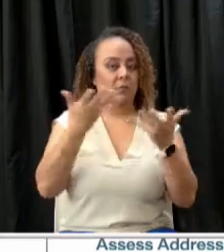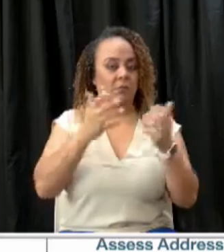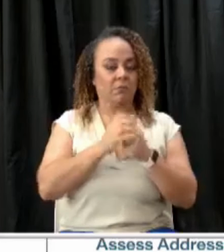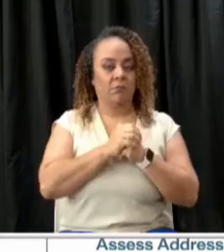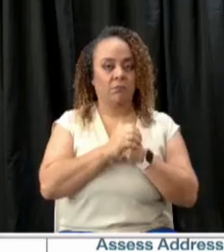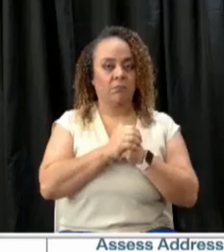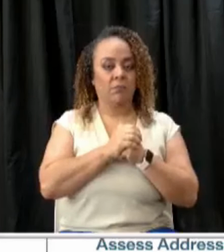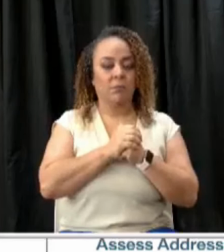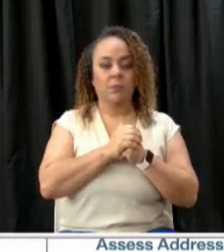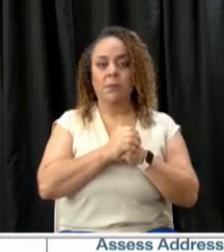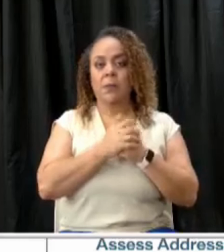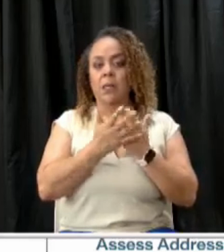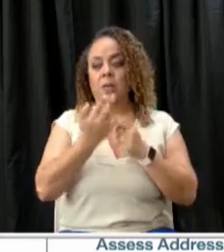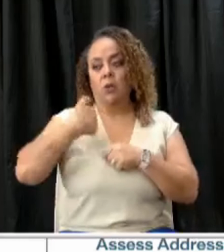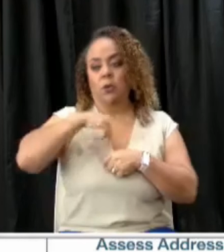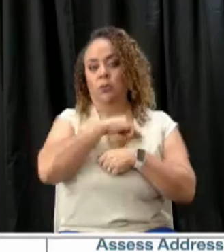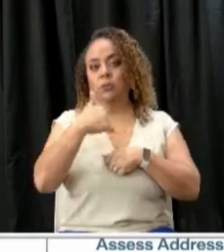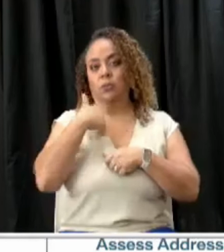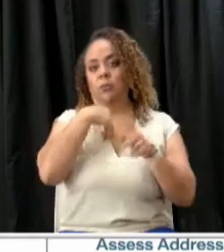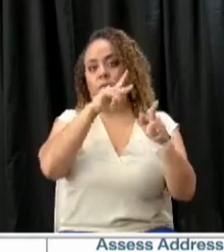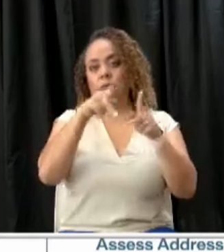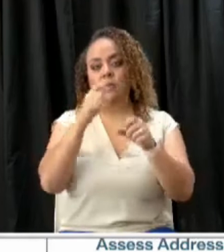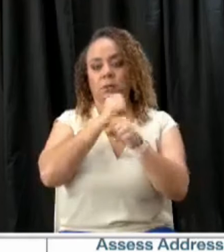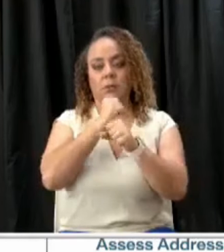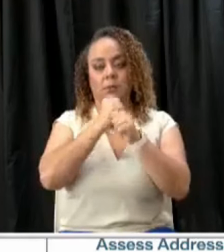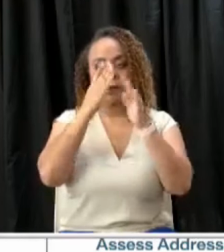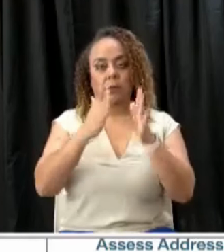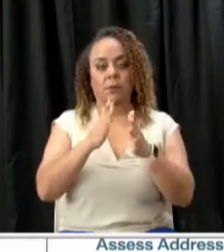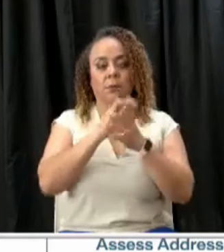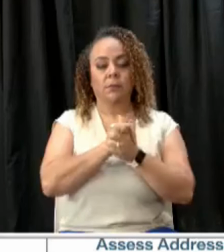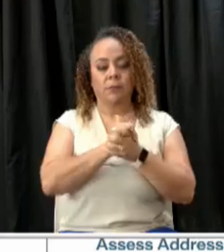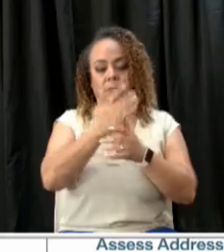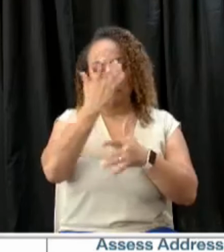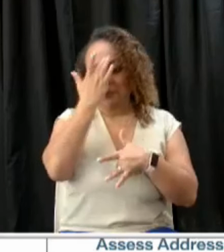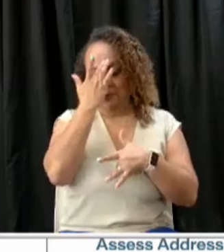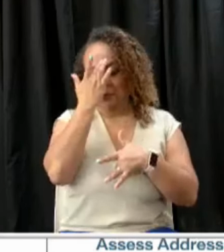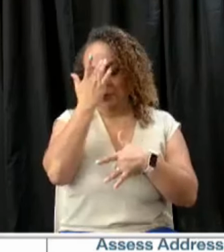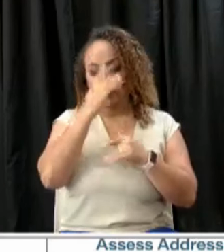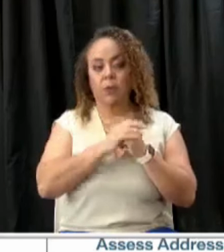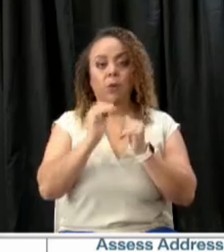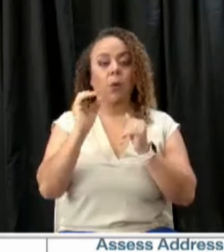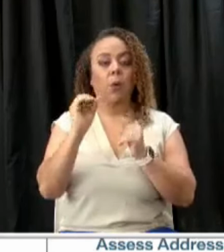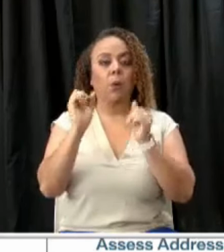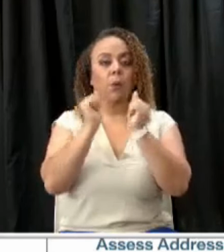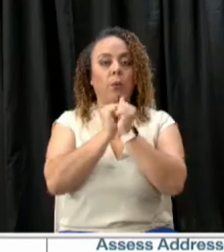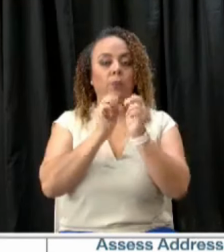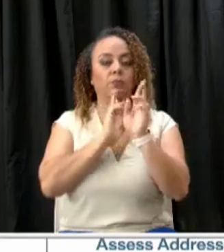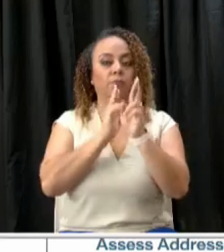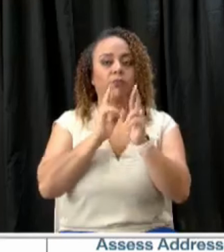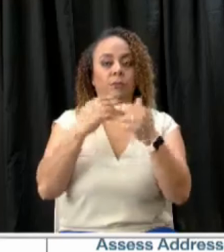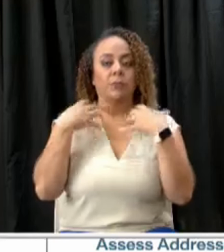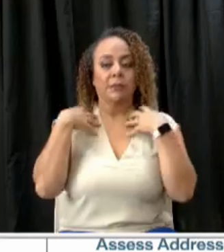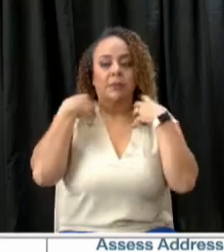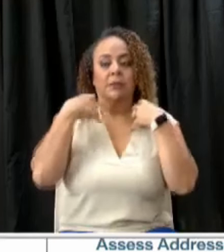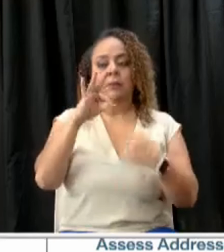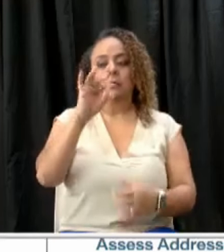Supuesto. Si tenemos a las personas trabajadoras enfermas o con efectos del estrés térmico por calor,